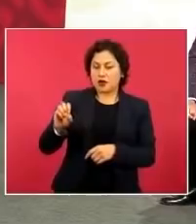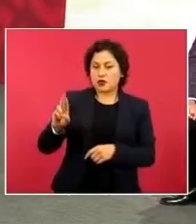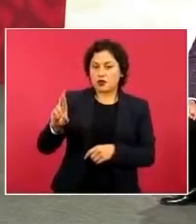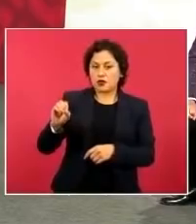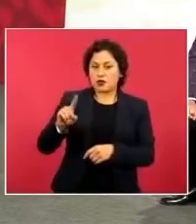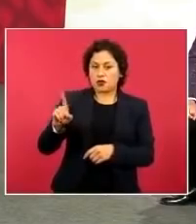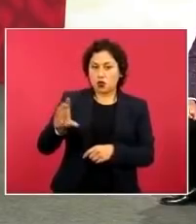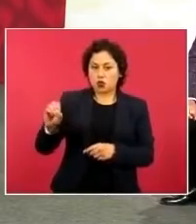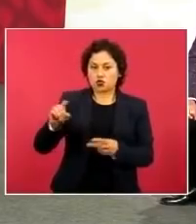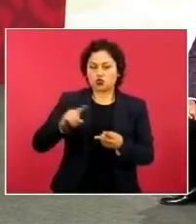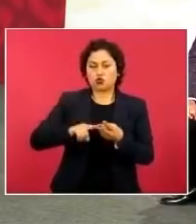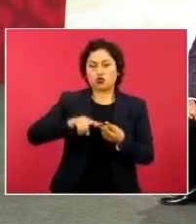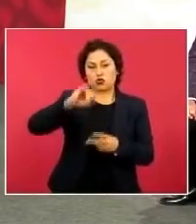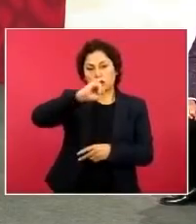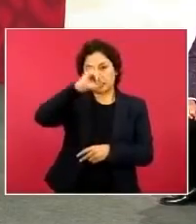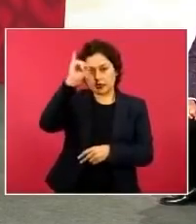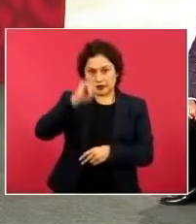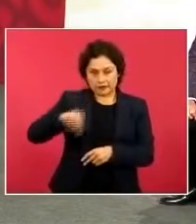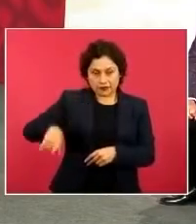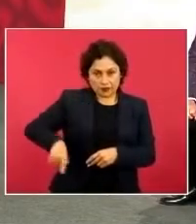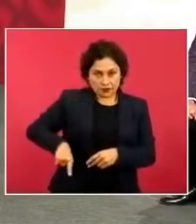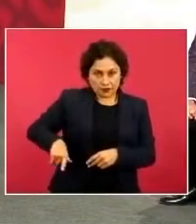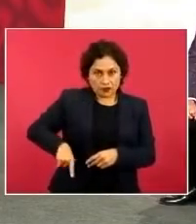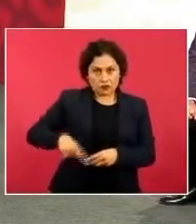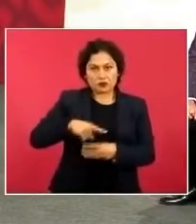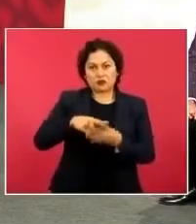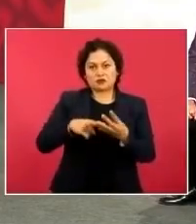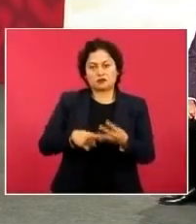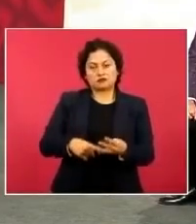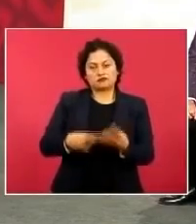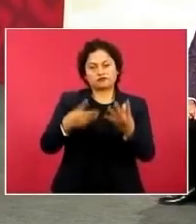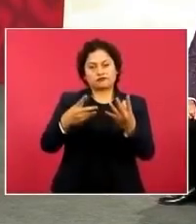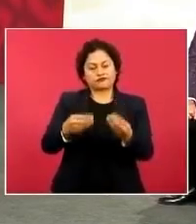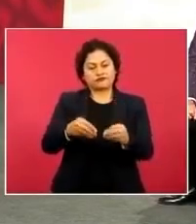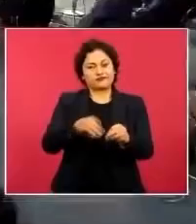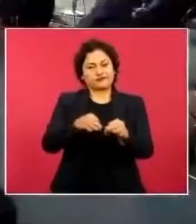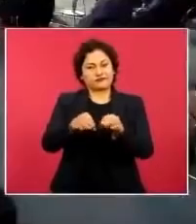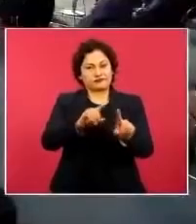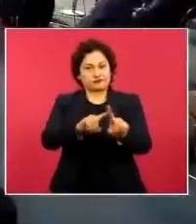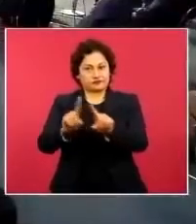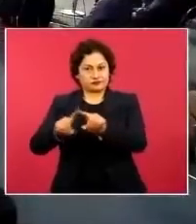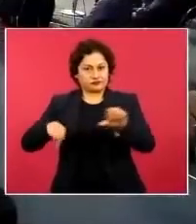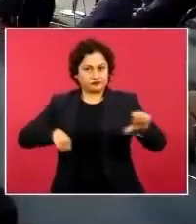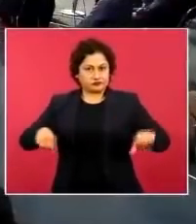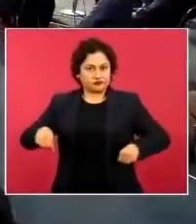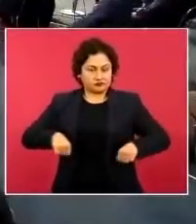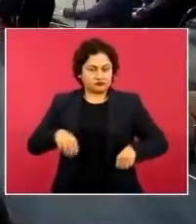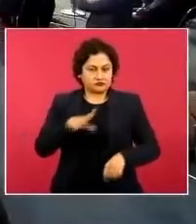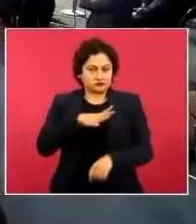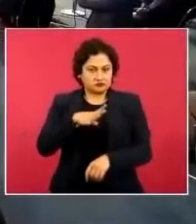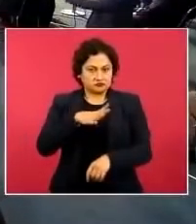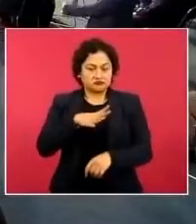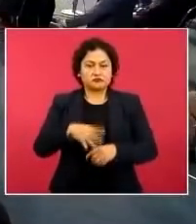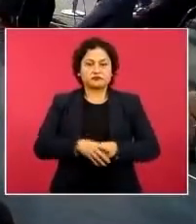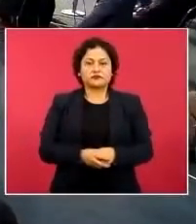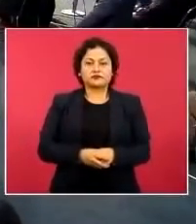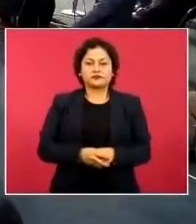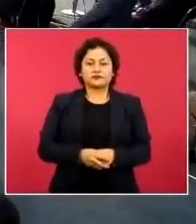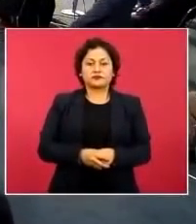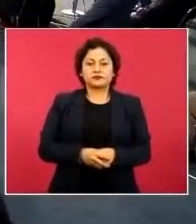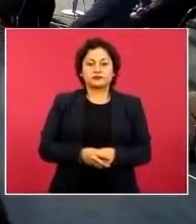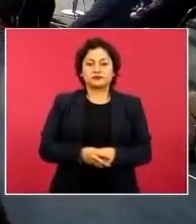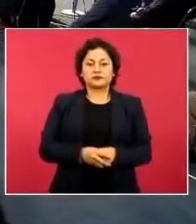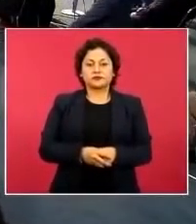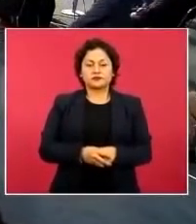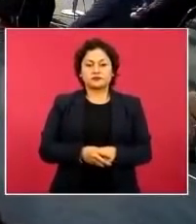ejecutadas estas personas. Se ve clarísimo en el video cuando disparan contra ellos. Y luego se supo que los criminales limpiaron la escena, es decir,